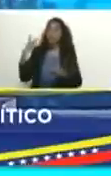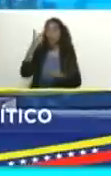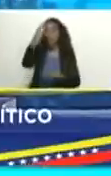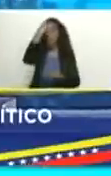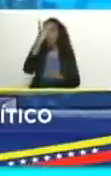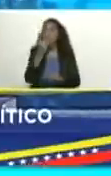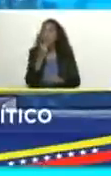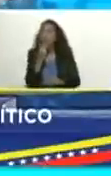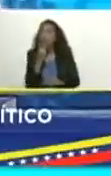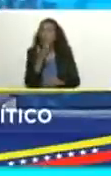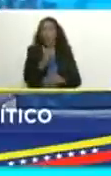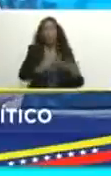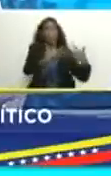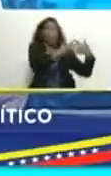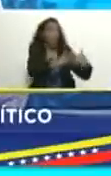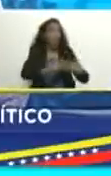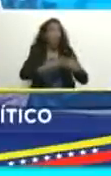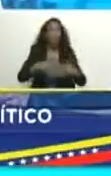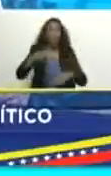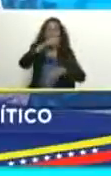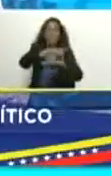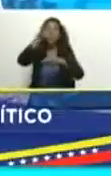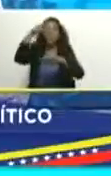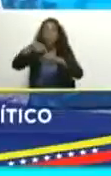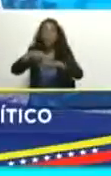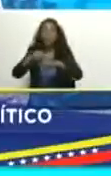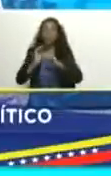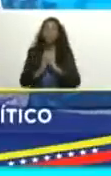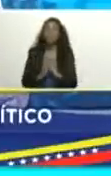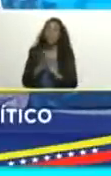Dominicana, con Estados Unidos, Puerto Rico,